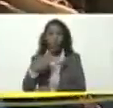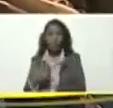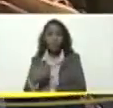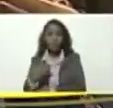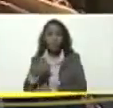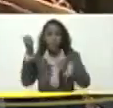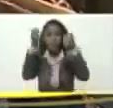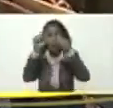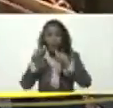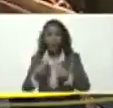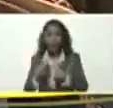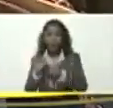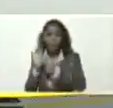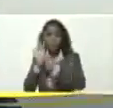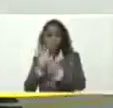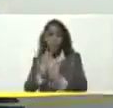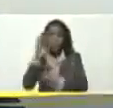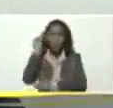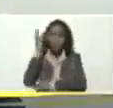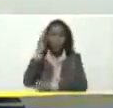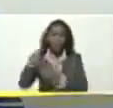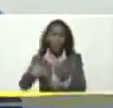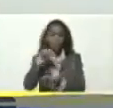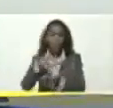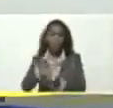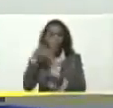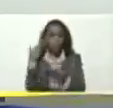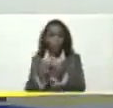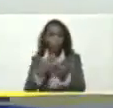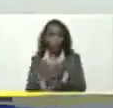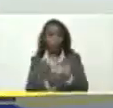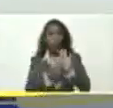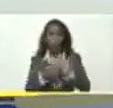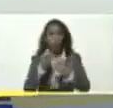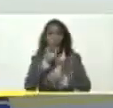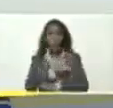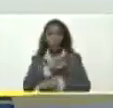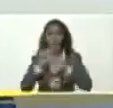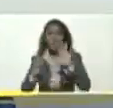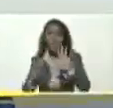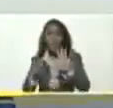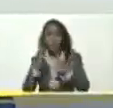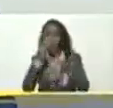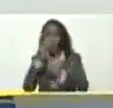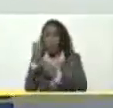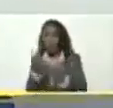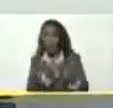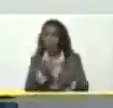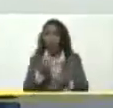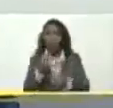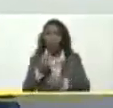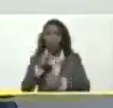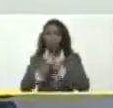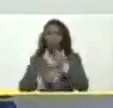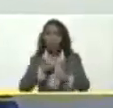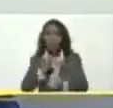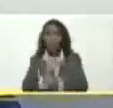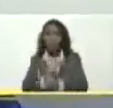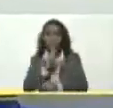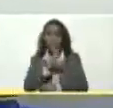arte expuestas aquí en el Palacio Federal Legislativo, 57 invitados internacionales, 132 invitados nacionales,